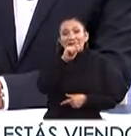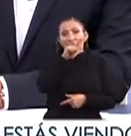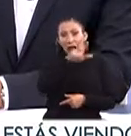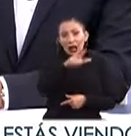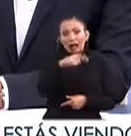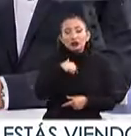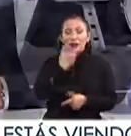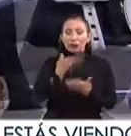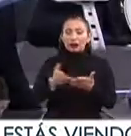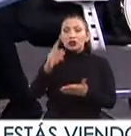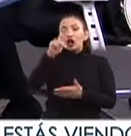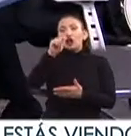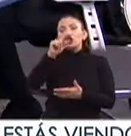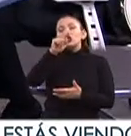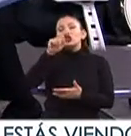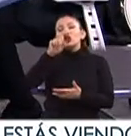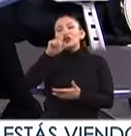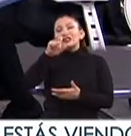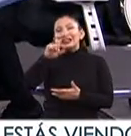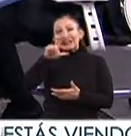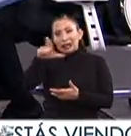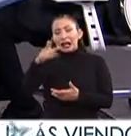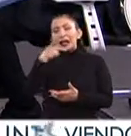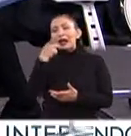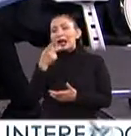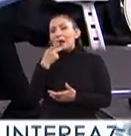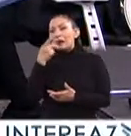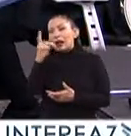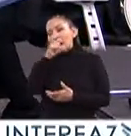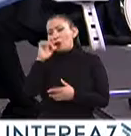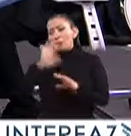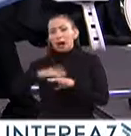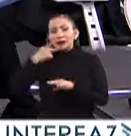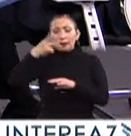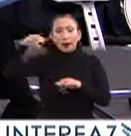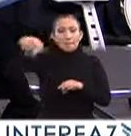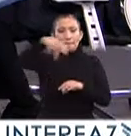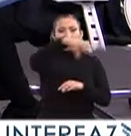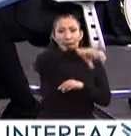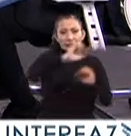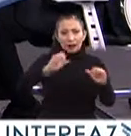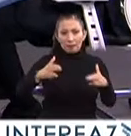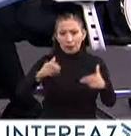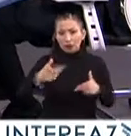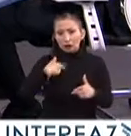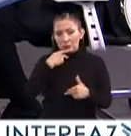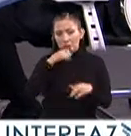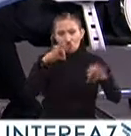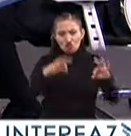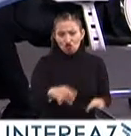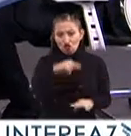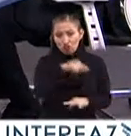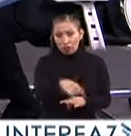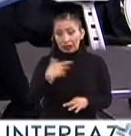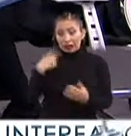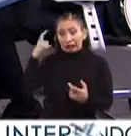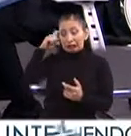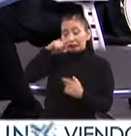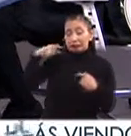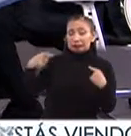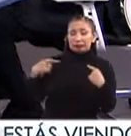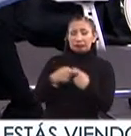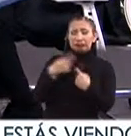Aparte hablo el tzotzil, que son las lenguas más habladas de Chiapas. Y en este caso sí se nos complica